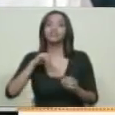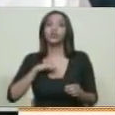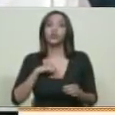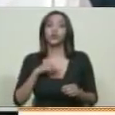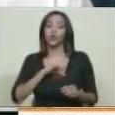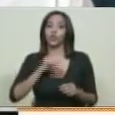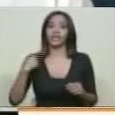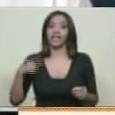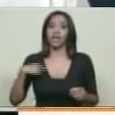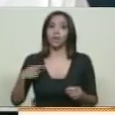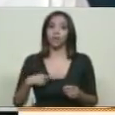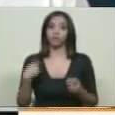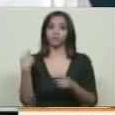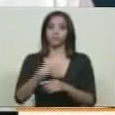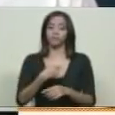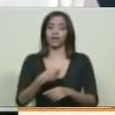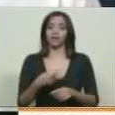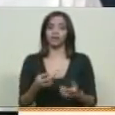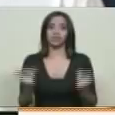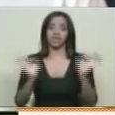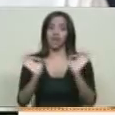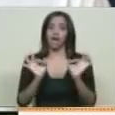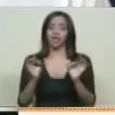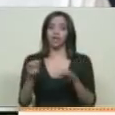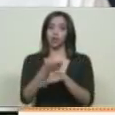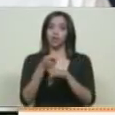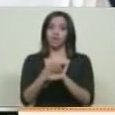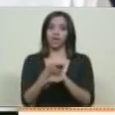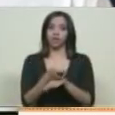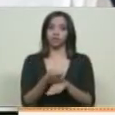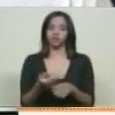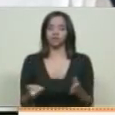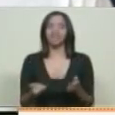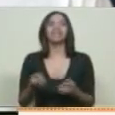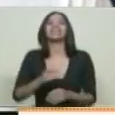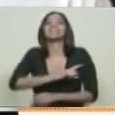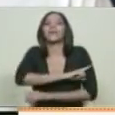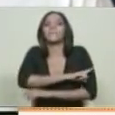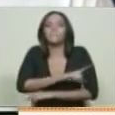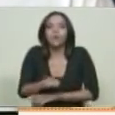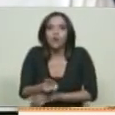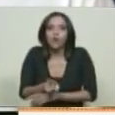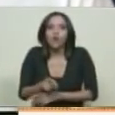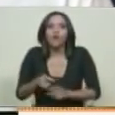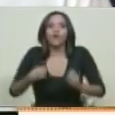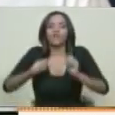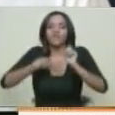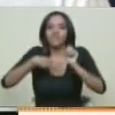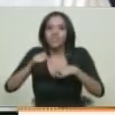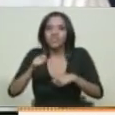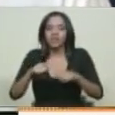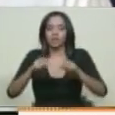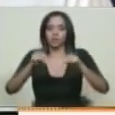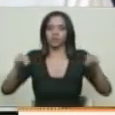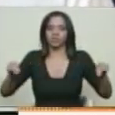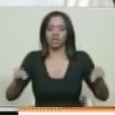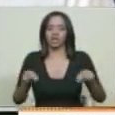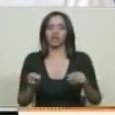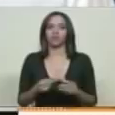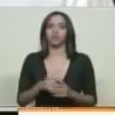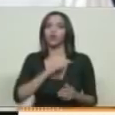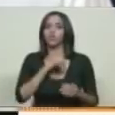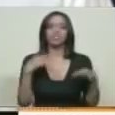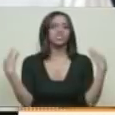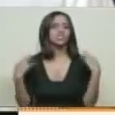tipo de financiamiento por parte del Estado y que mucho menos somos vendedores de tierra de oficio, ¿no? Nosotros